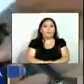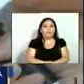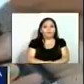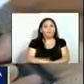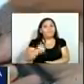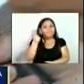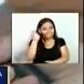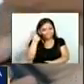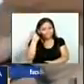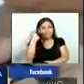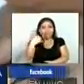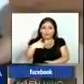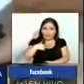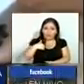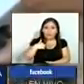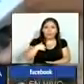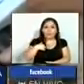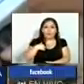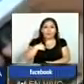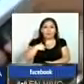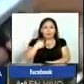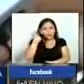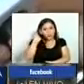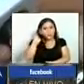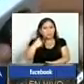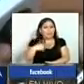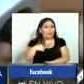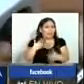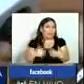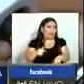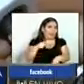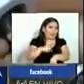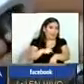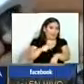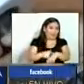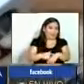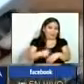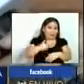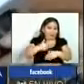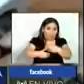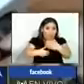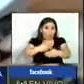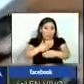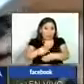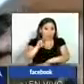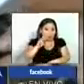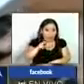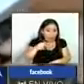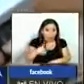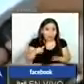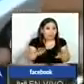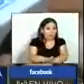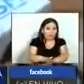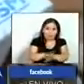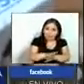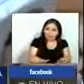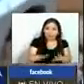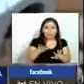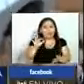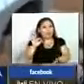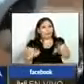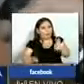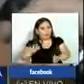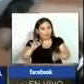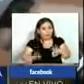Que A esa fecha Cuando ya tiene Dos años El caso Y no se le haga No se le ha Hecho la audiencia